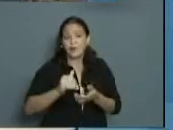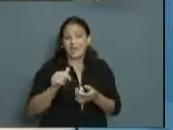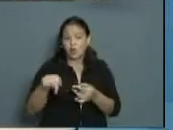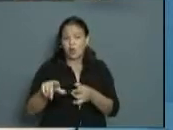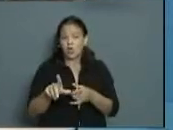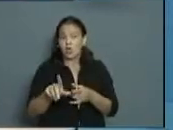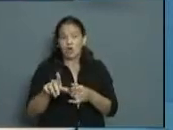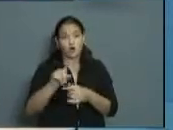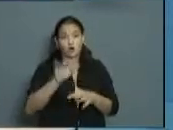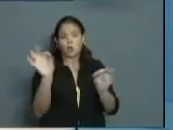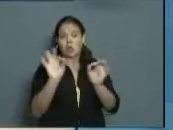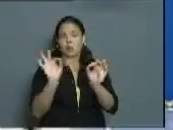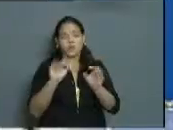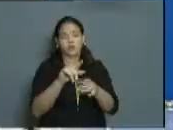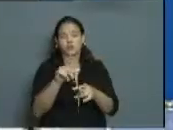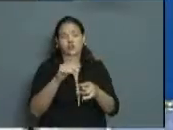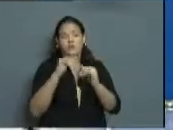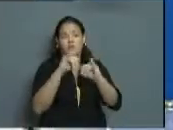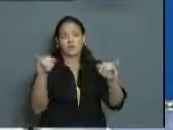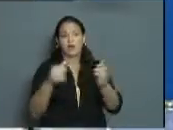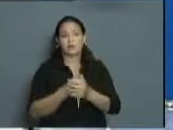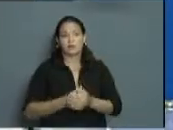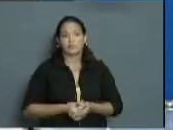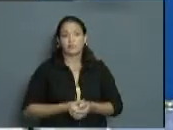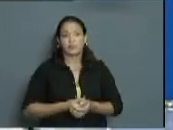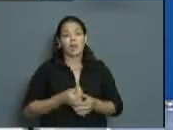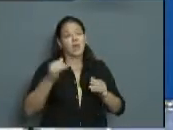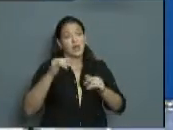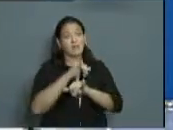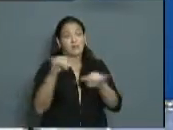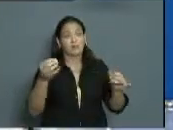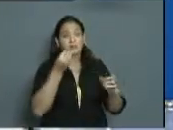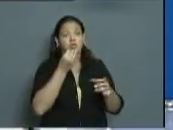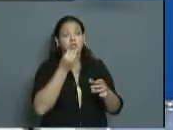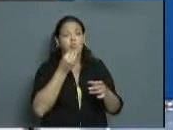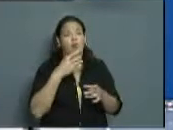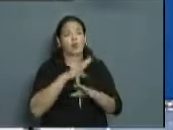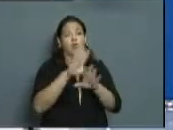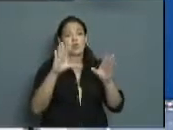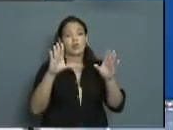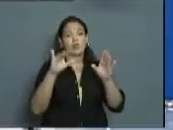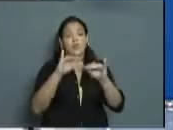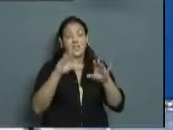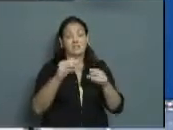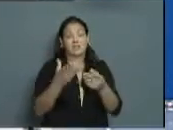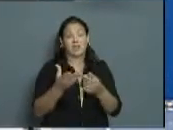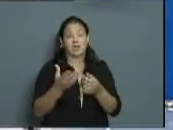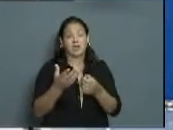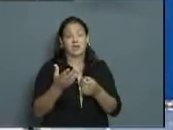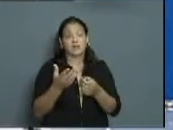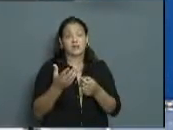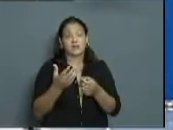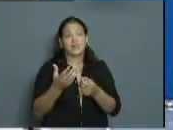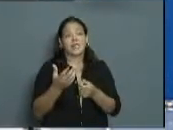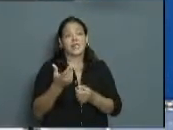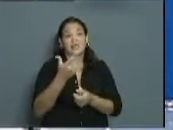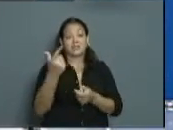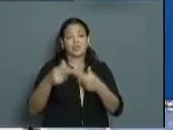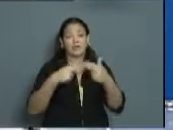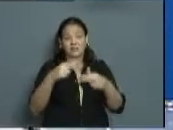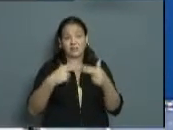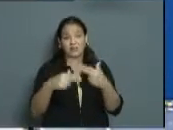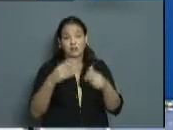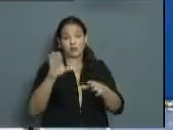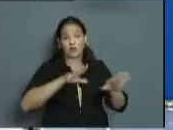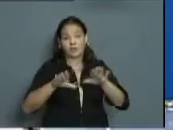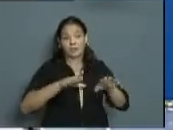todavía no se ha informado. Bueno, la información que puedo dar es que se estaba creando una Abdala sin timerosal para este